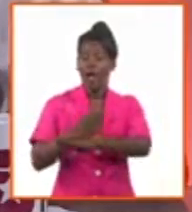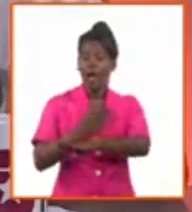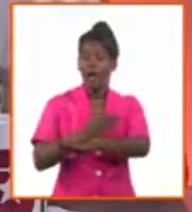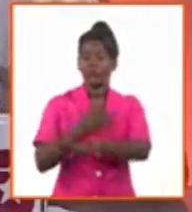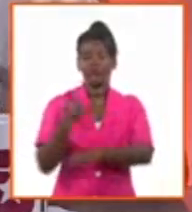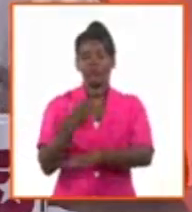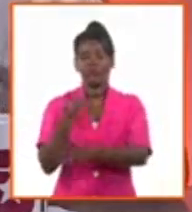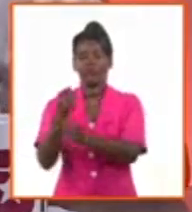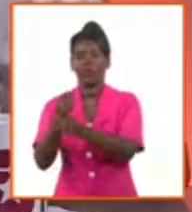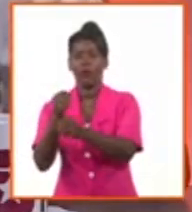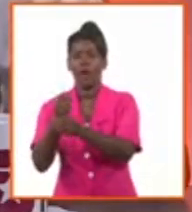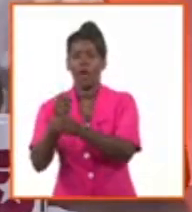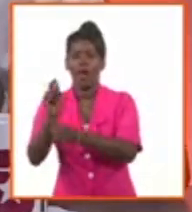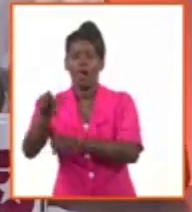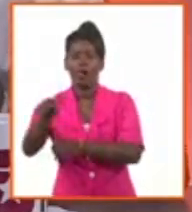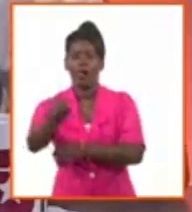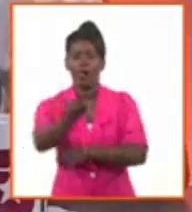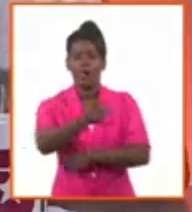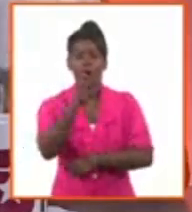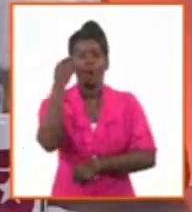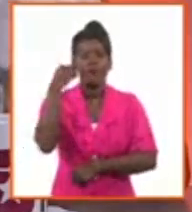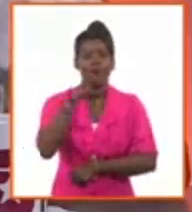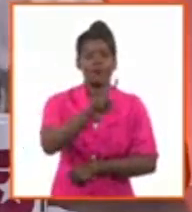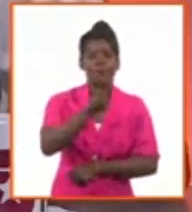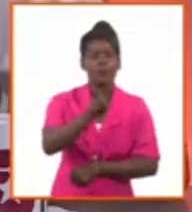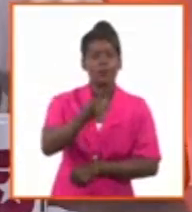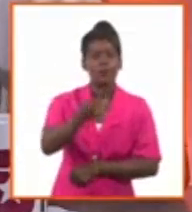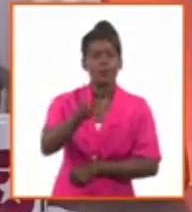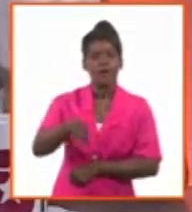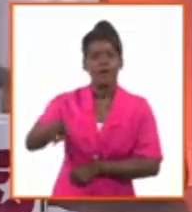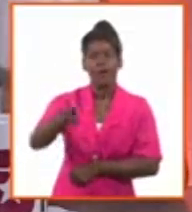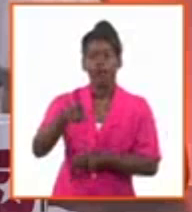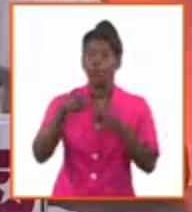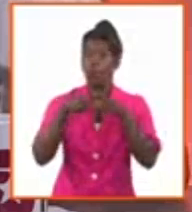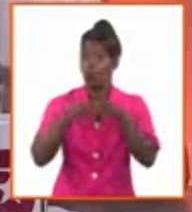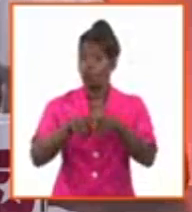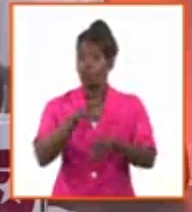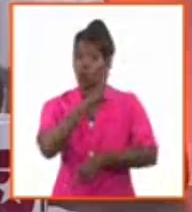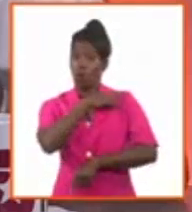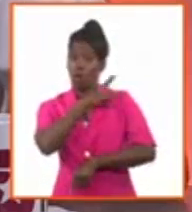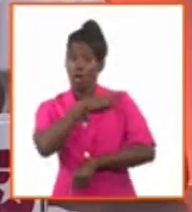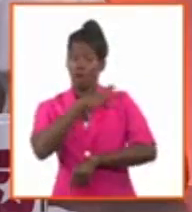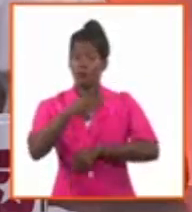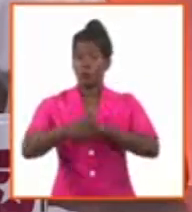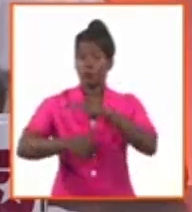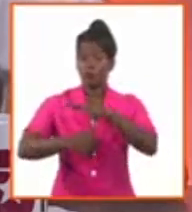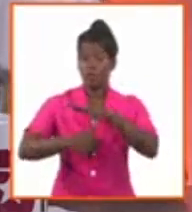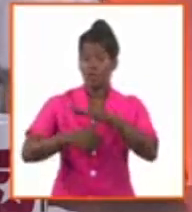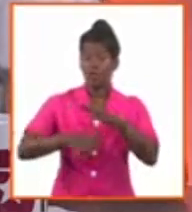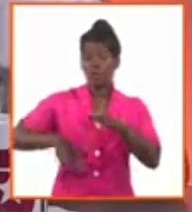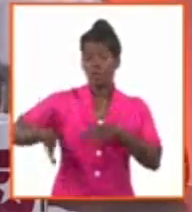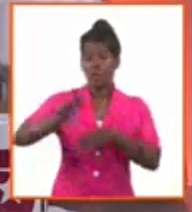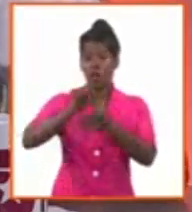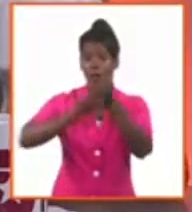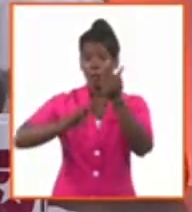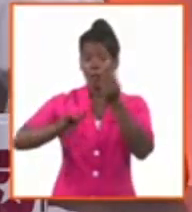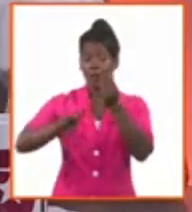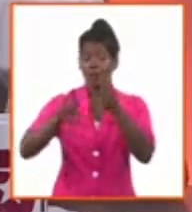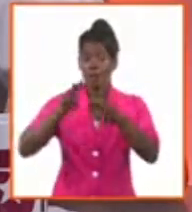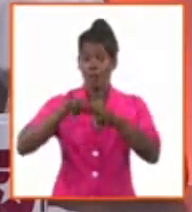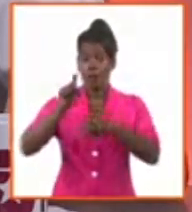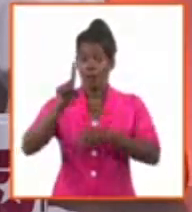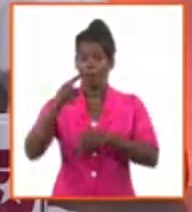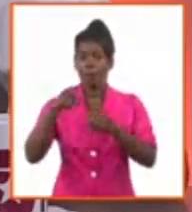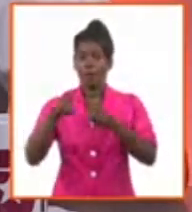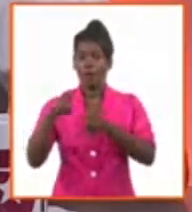hemos ido identificando junto con las autoridades de nuestra provincia y hemos estado incidiendo. Y bueno, aspiramos a que en ese